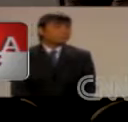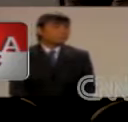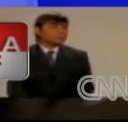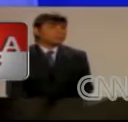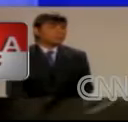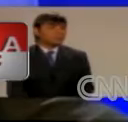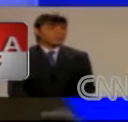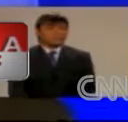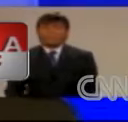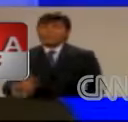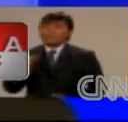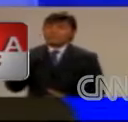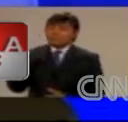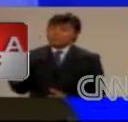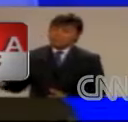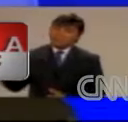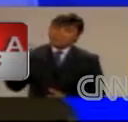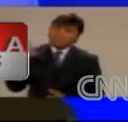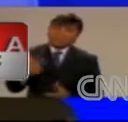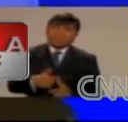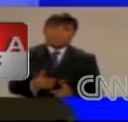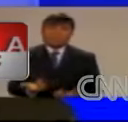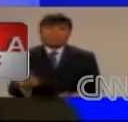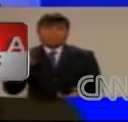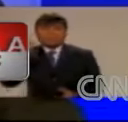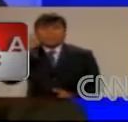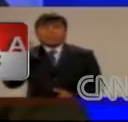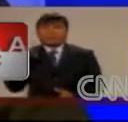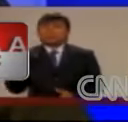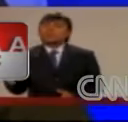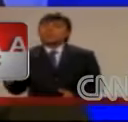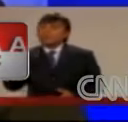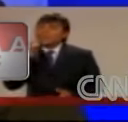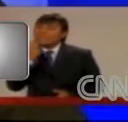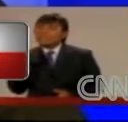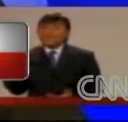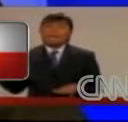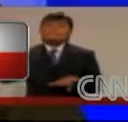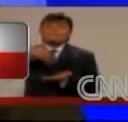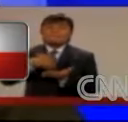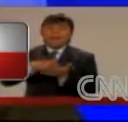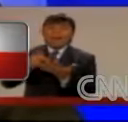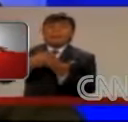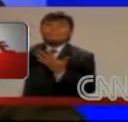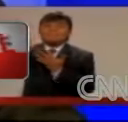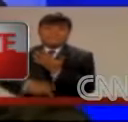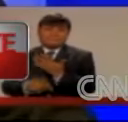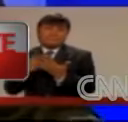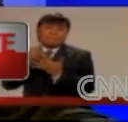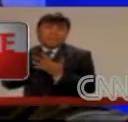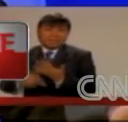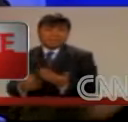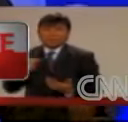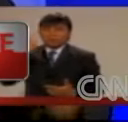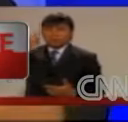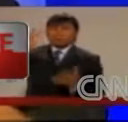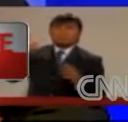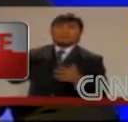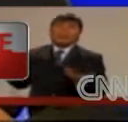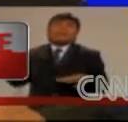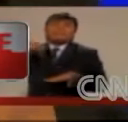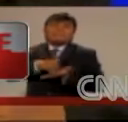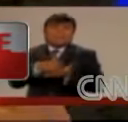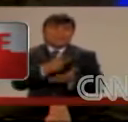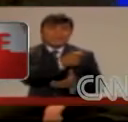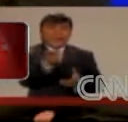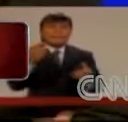Si en algo me gana usted, comandante Humala, es que tiene mucho más planes de gobiernos que yo y obviamente genera más temor. Para que nuestra